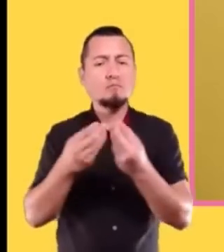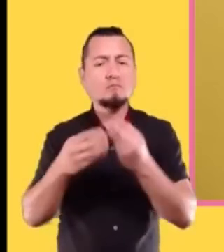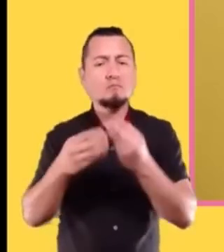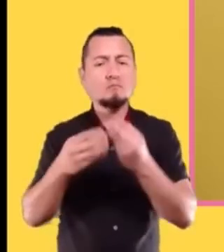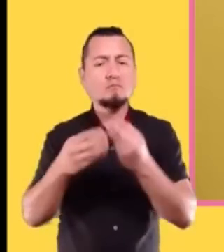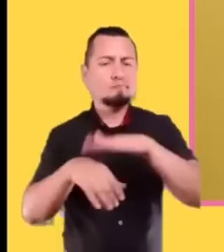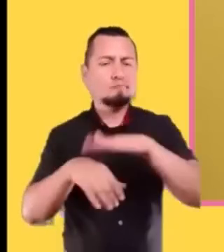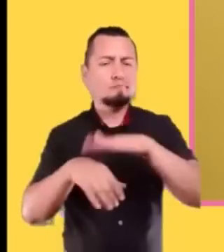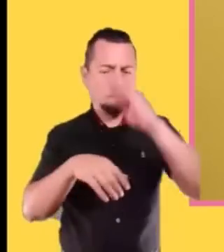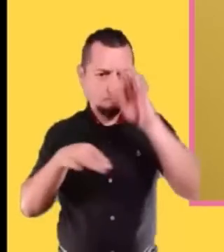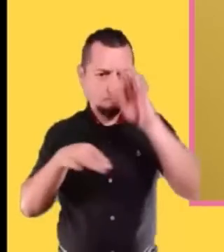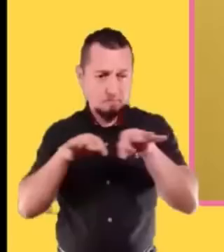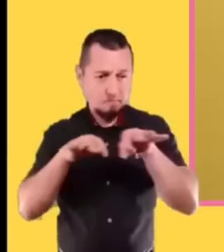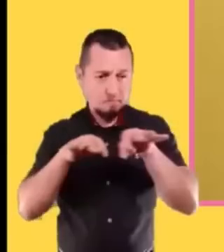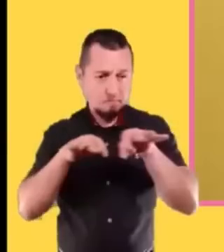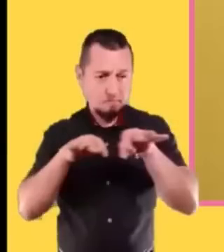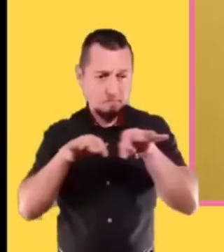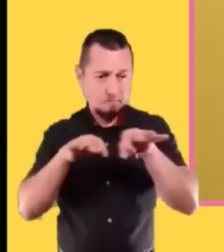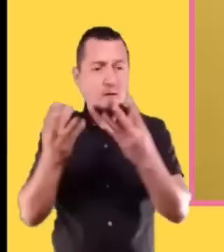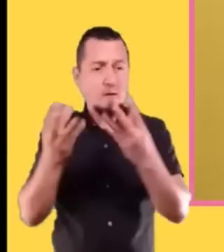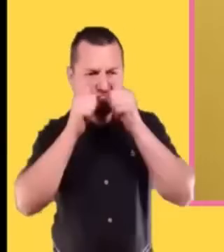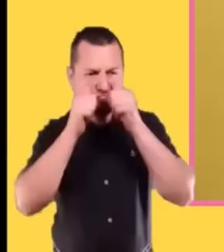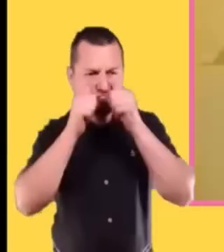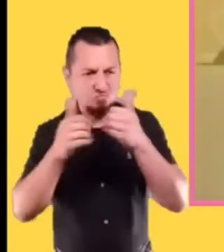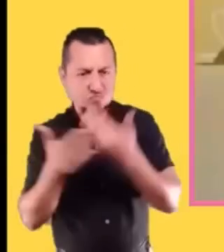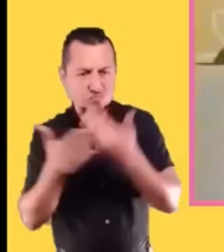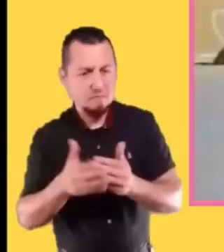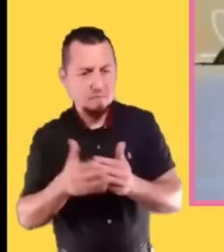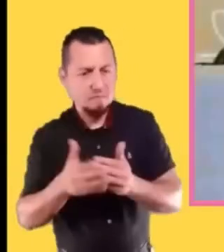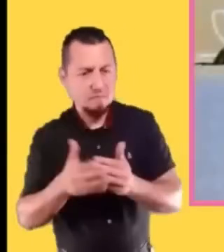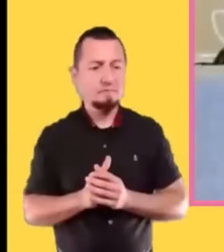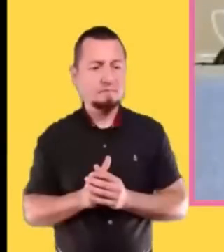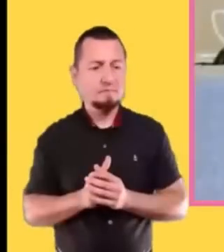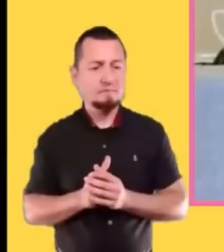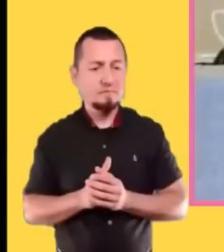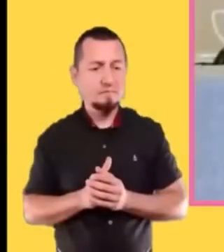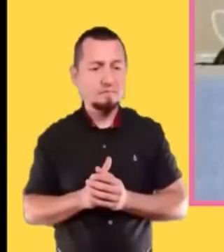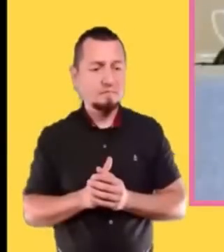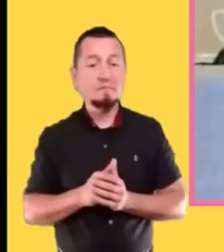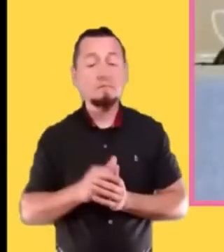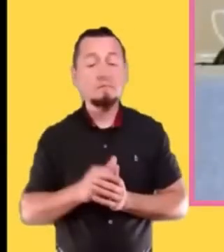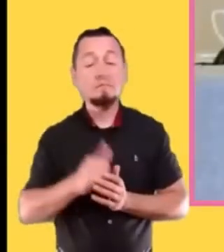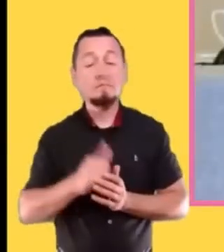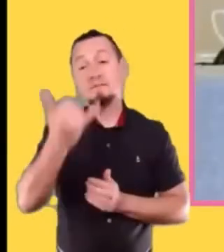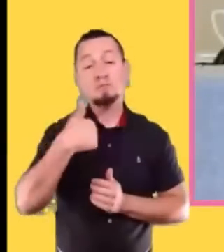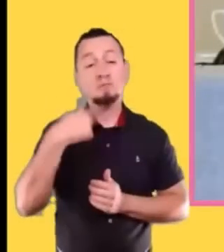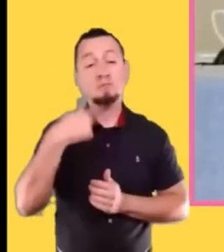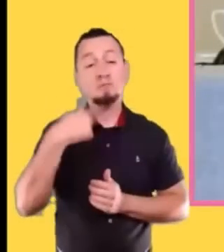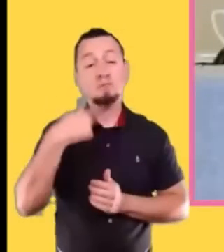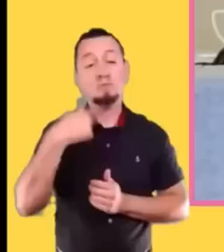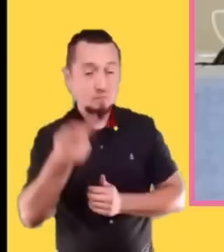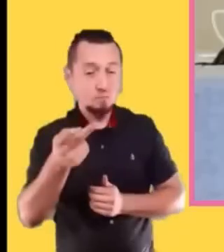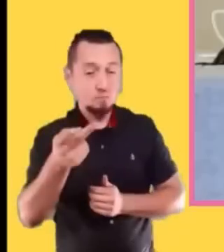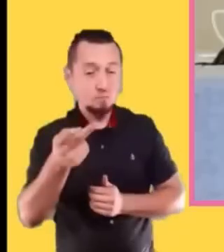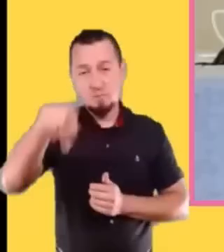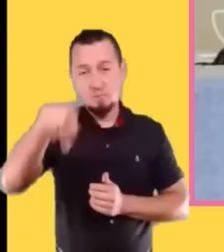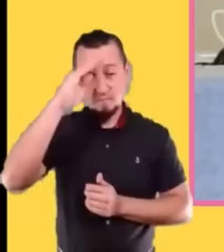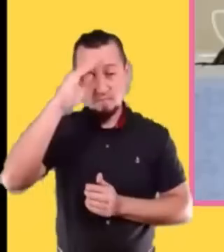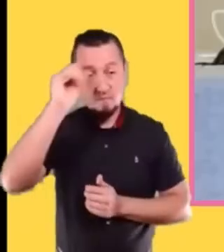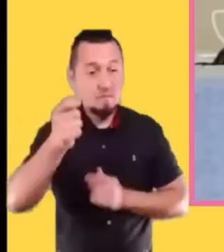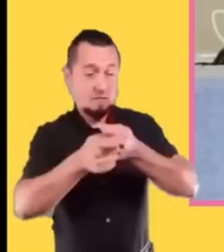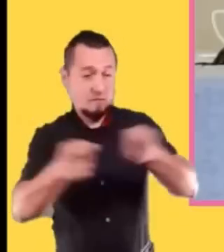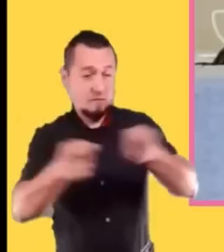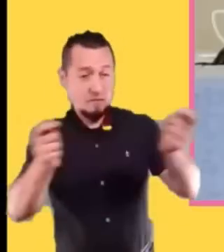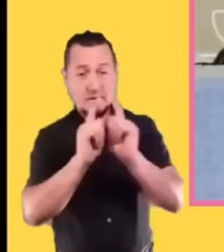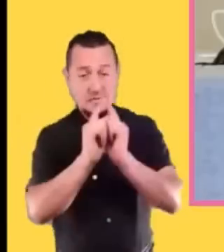libros. Y preguntarles también, en concreto, ¿esta no distribución de los libros también implicaría un no al